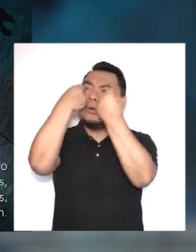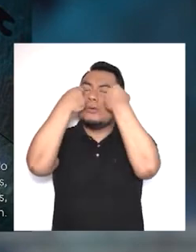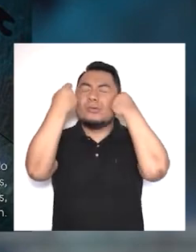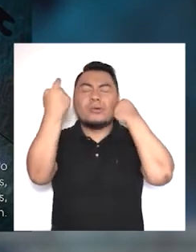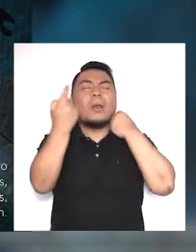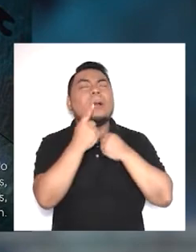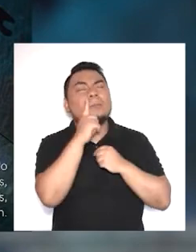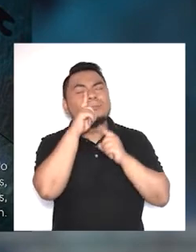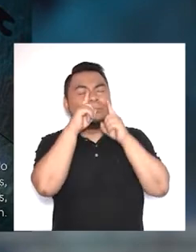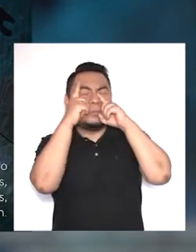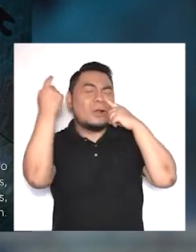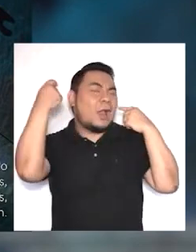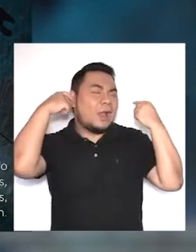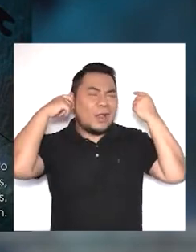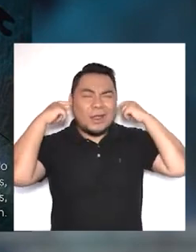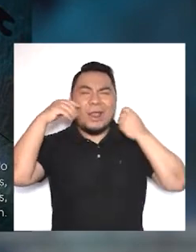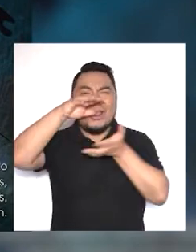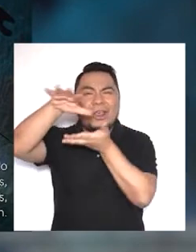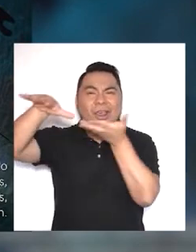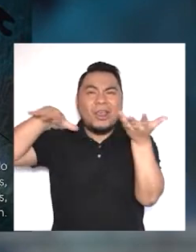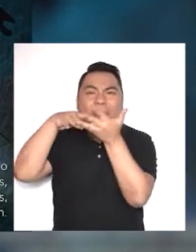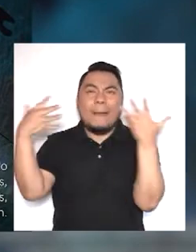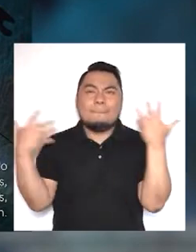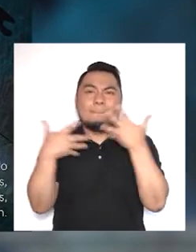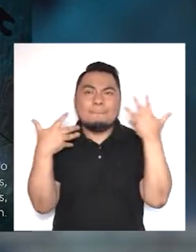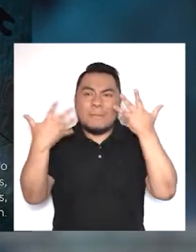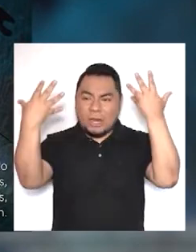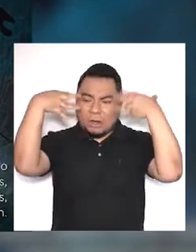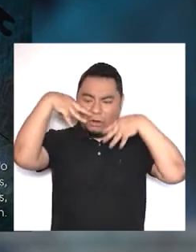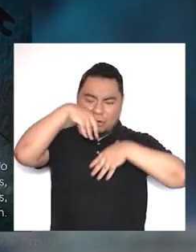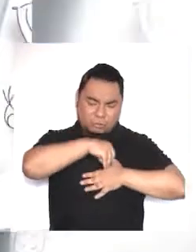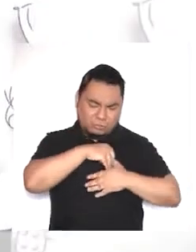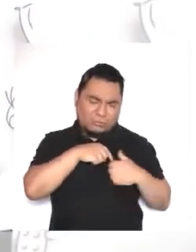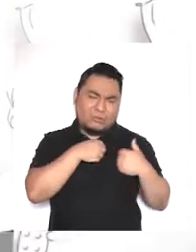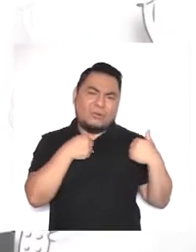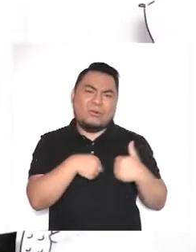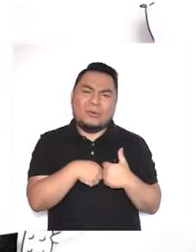la nariz y las orejas, llegándole hasta el corazón.